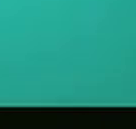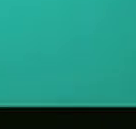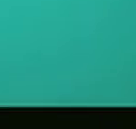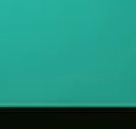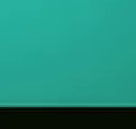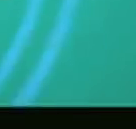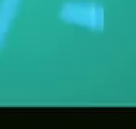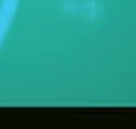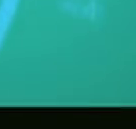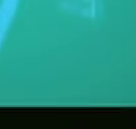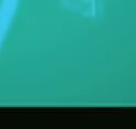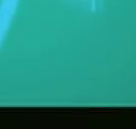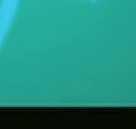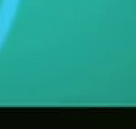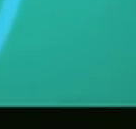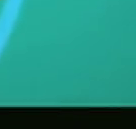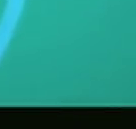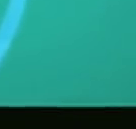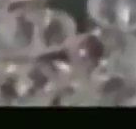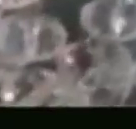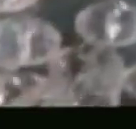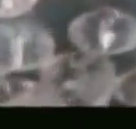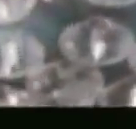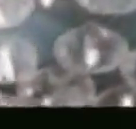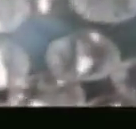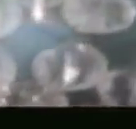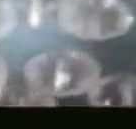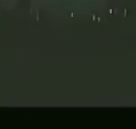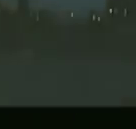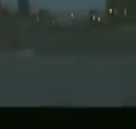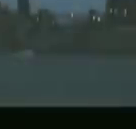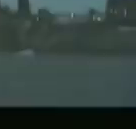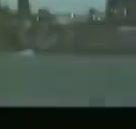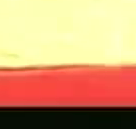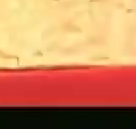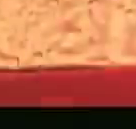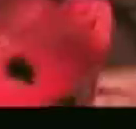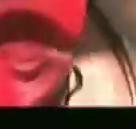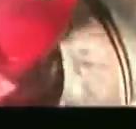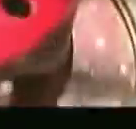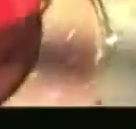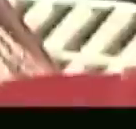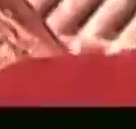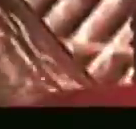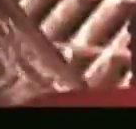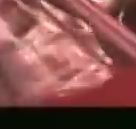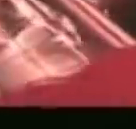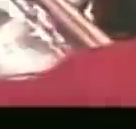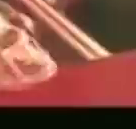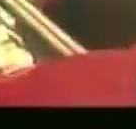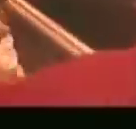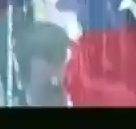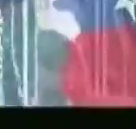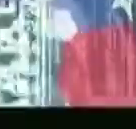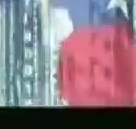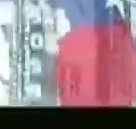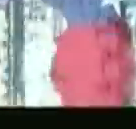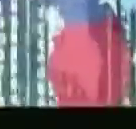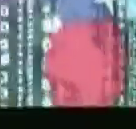año 2017, a crear el Observatorio de Blockchain en Venezuela como base